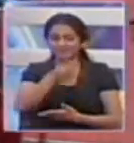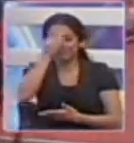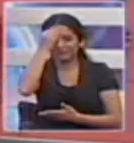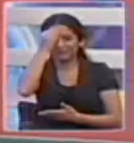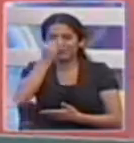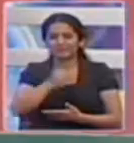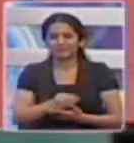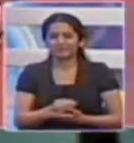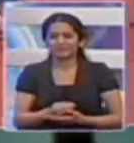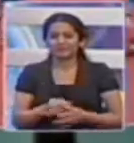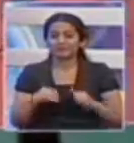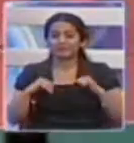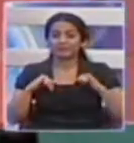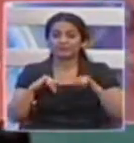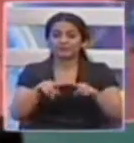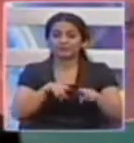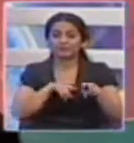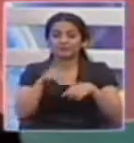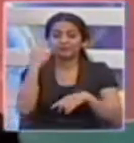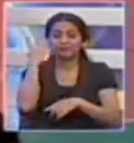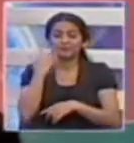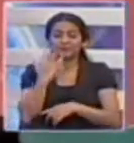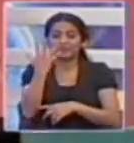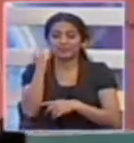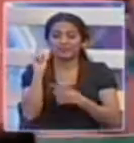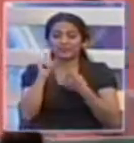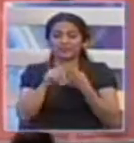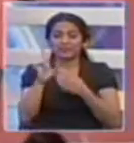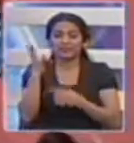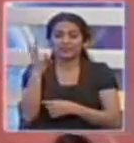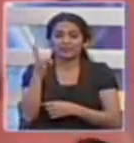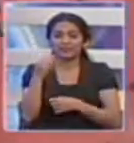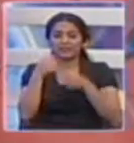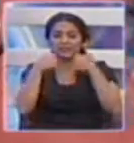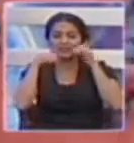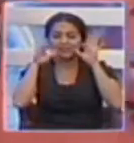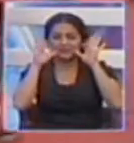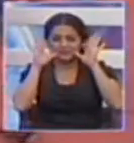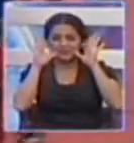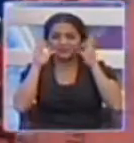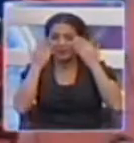Liga Ecuatoriana de Voleibol del 15 al 17 de diciembre, evento con el que